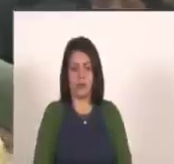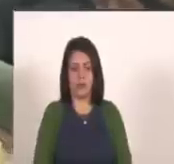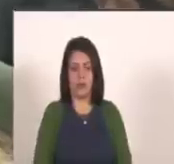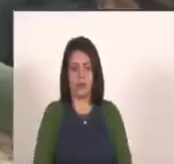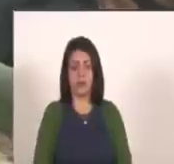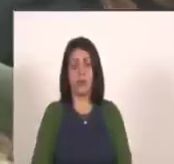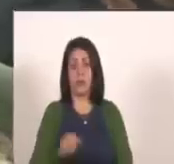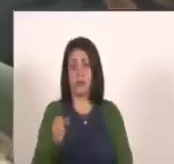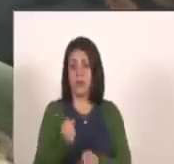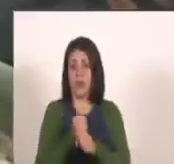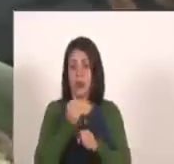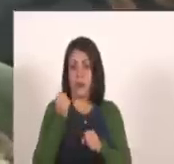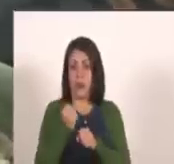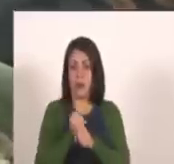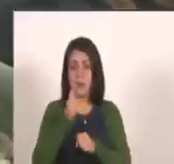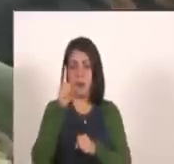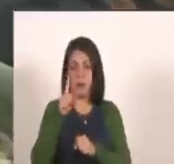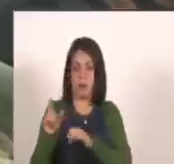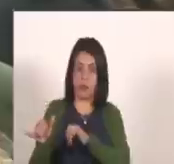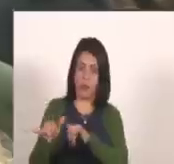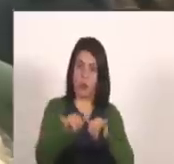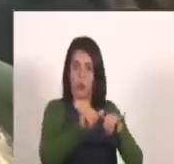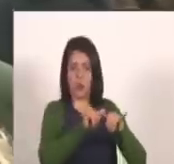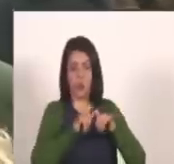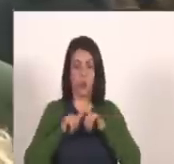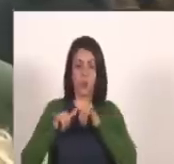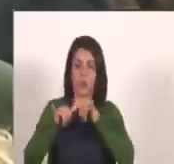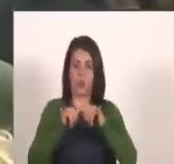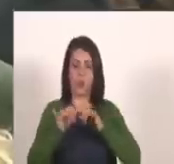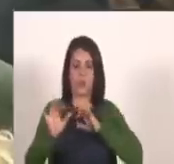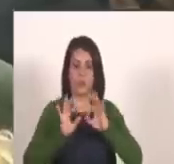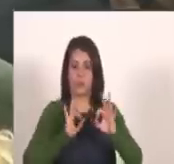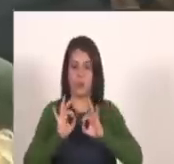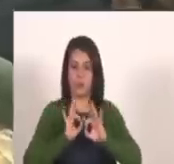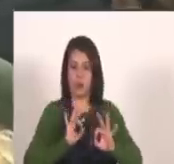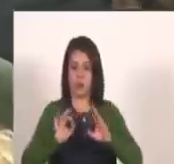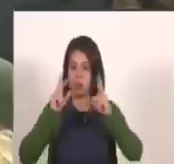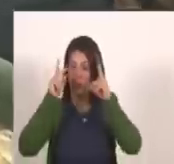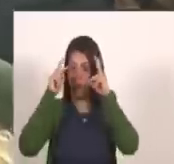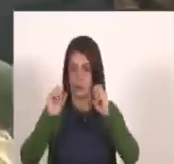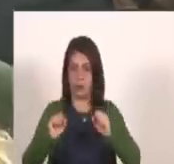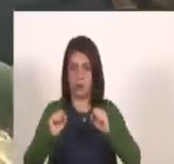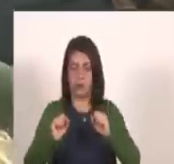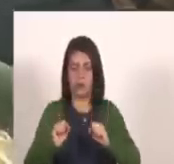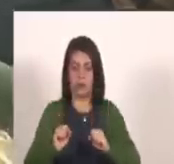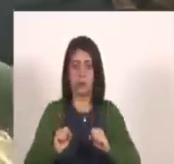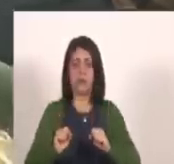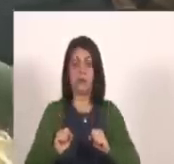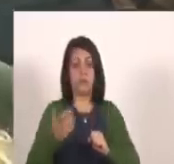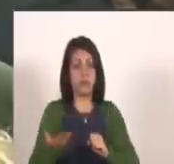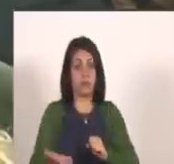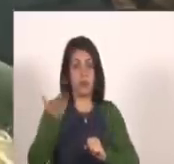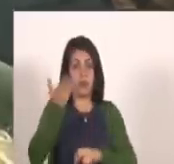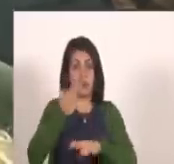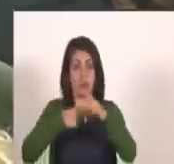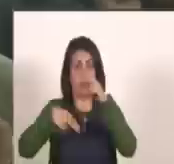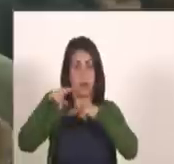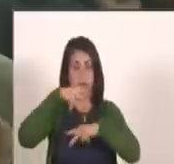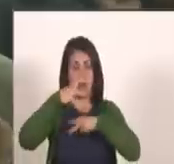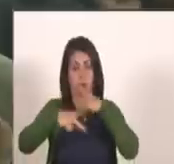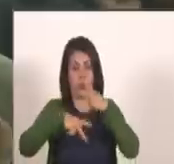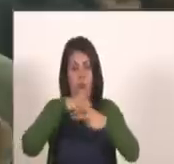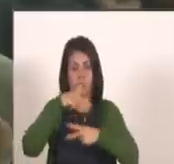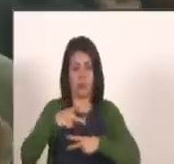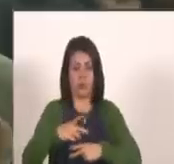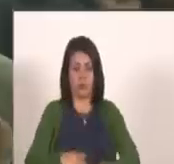hemos venido trabajando también a la par en montajes profesionales de un muy alto nivel de